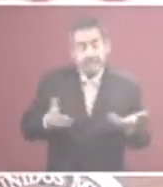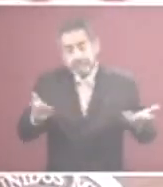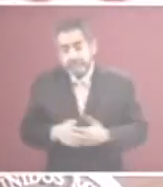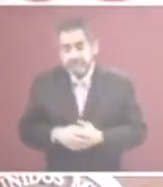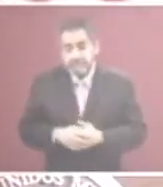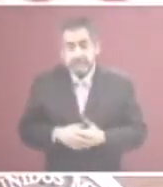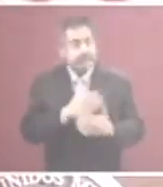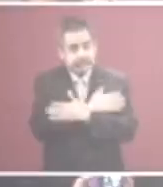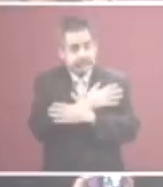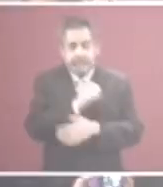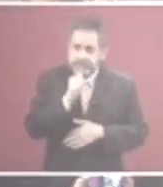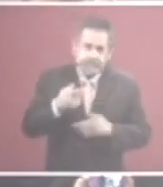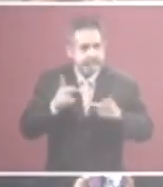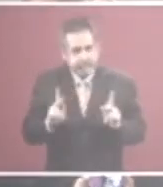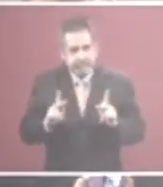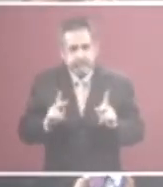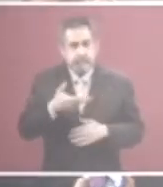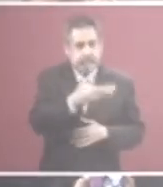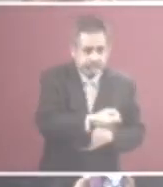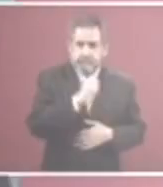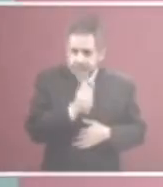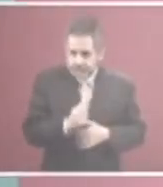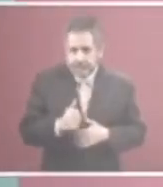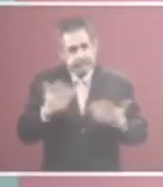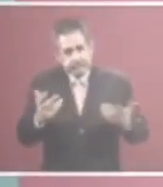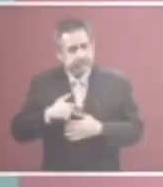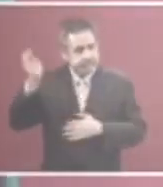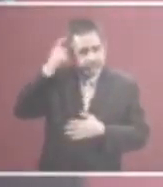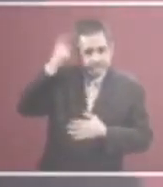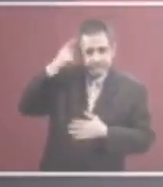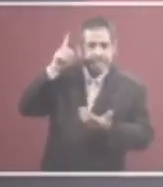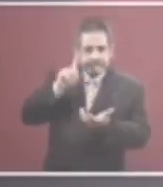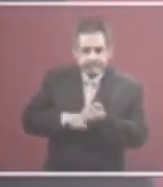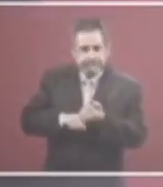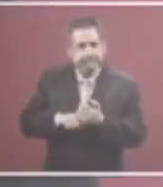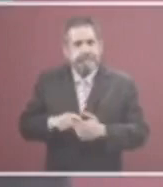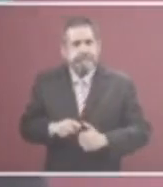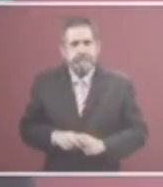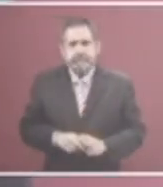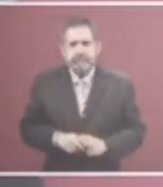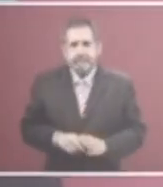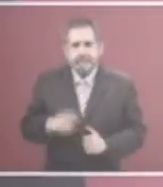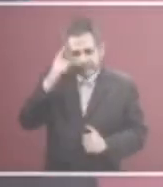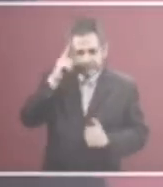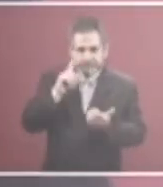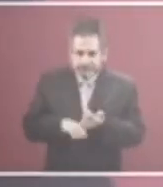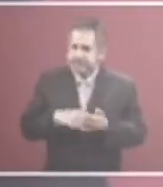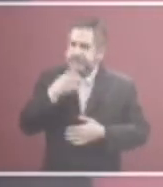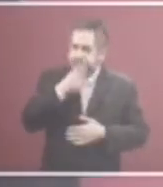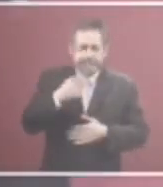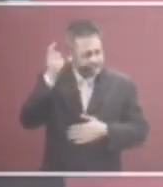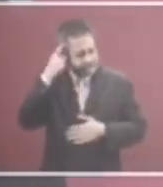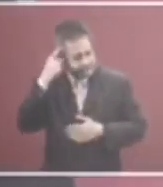no vaya la paz o se dé la mano en la mente, que se diga